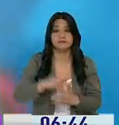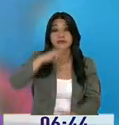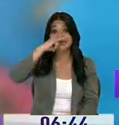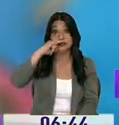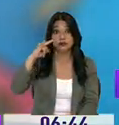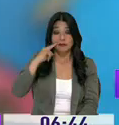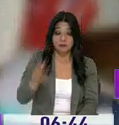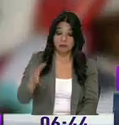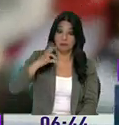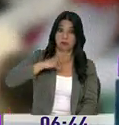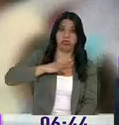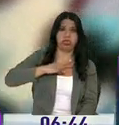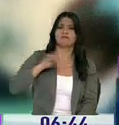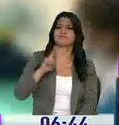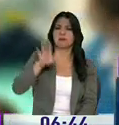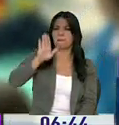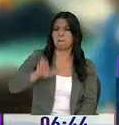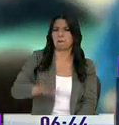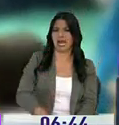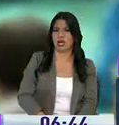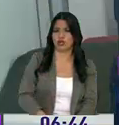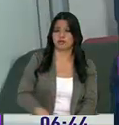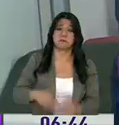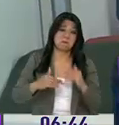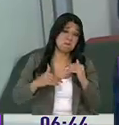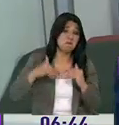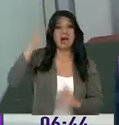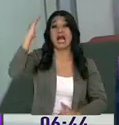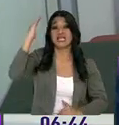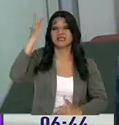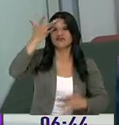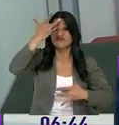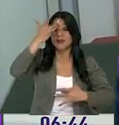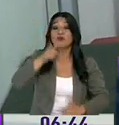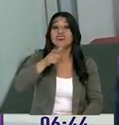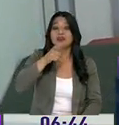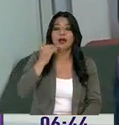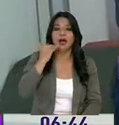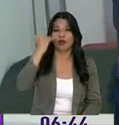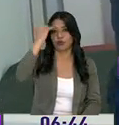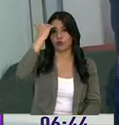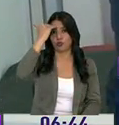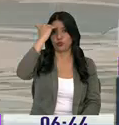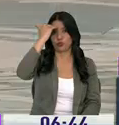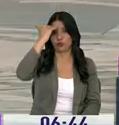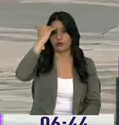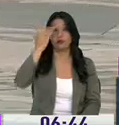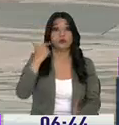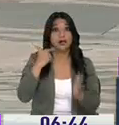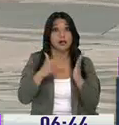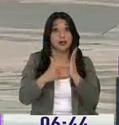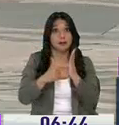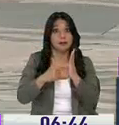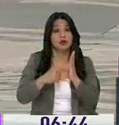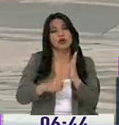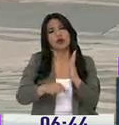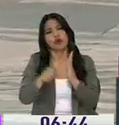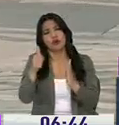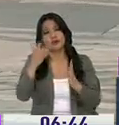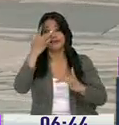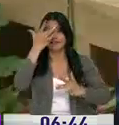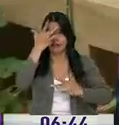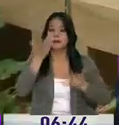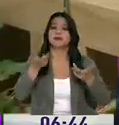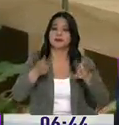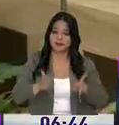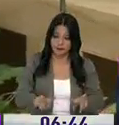el coronavirus. El sector más vulnerable son los adultos y especialmente si presentan ciertos tipos de enfermedades.